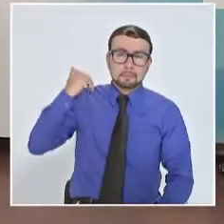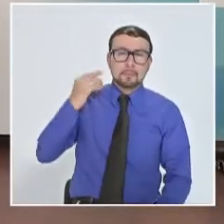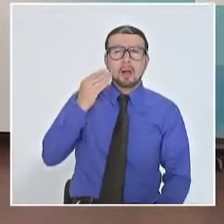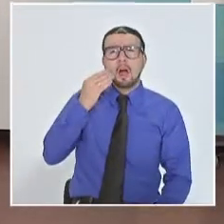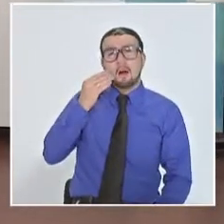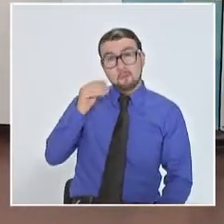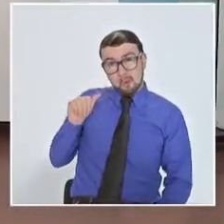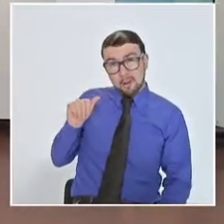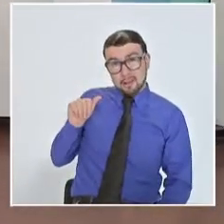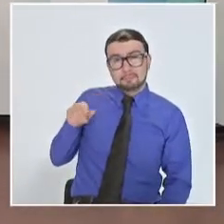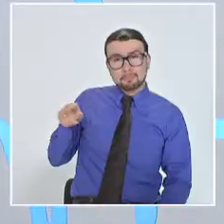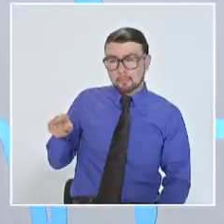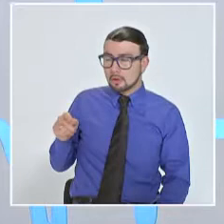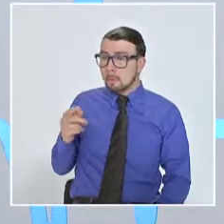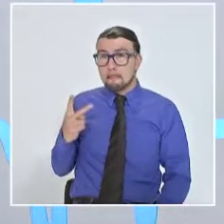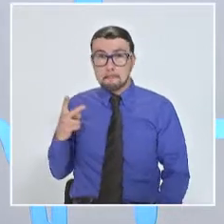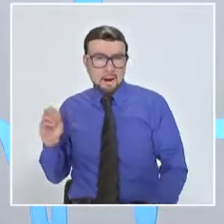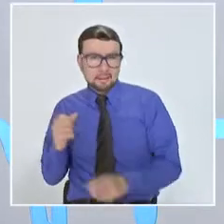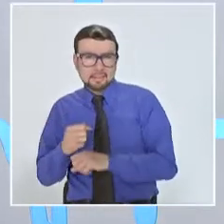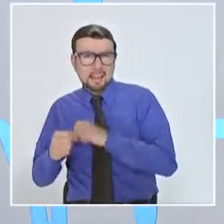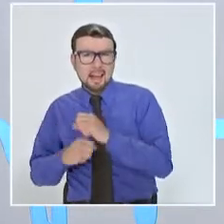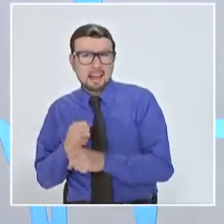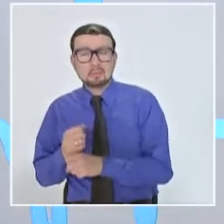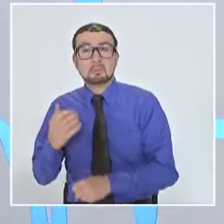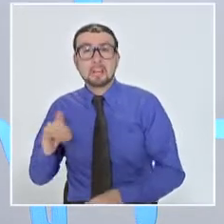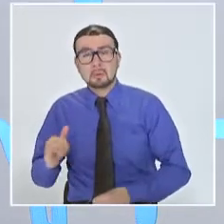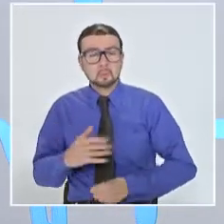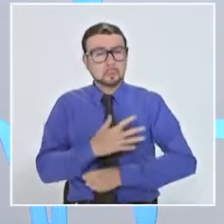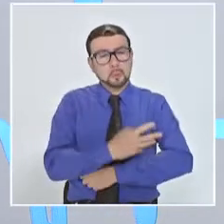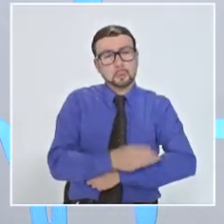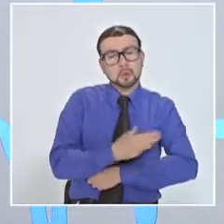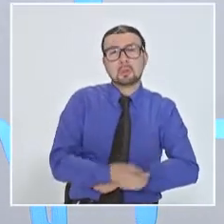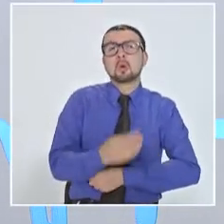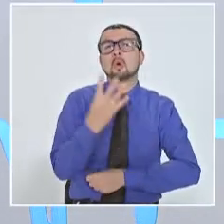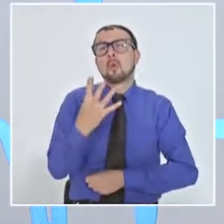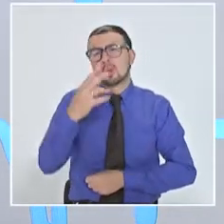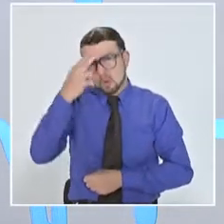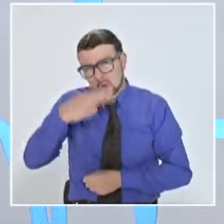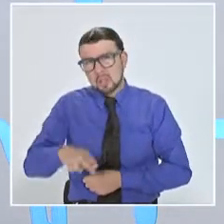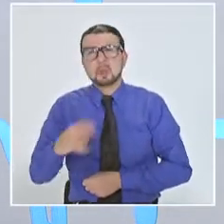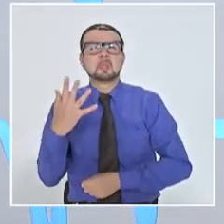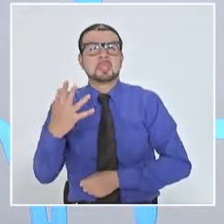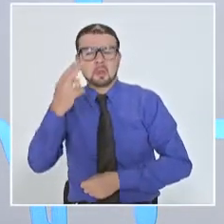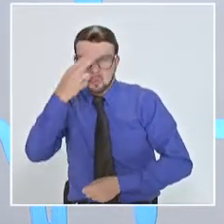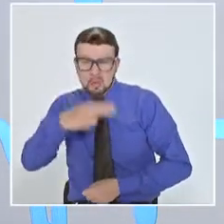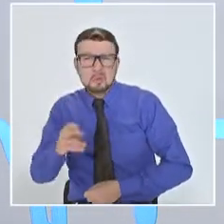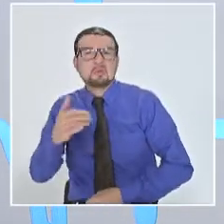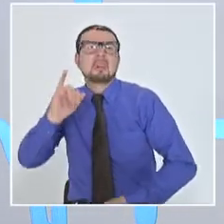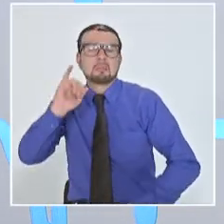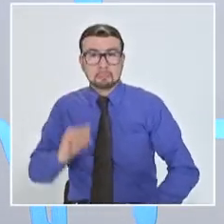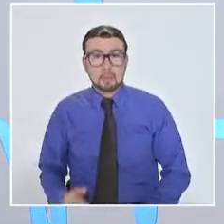tenían, cuando ya tenía 20 años nuestras abuelas ya tenían 4, 5 o 6 hijos. Hoy, a